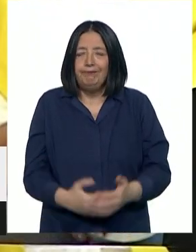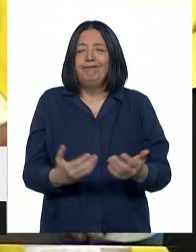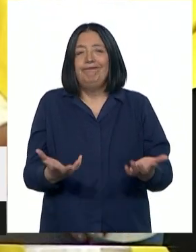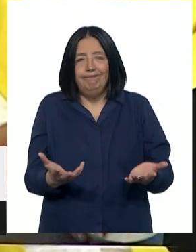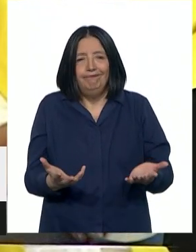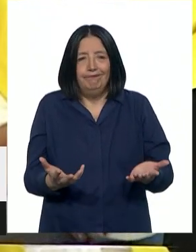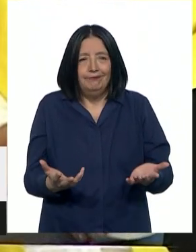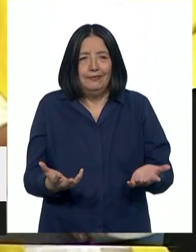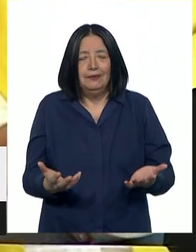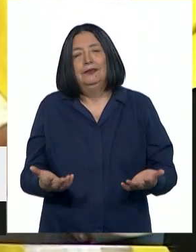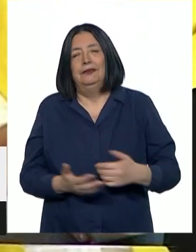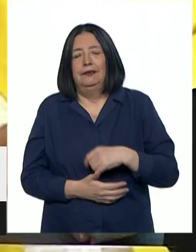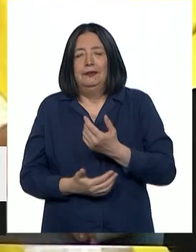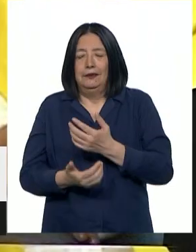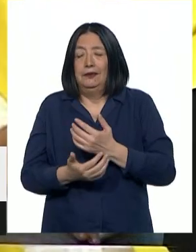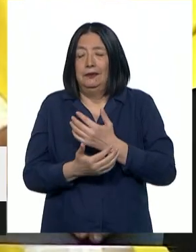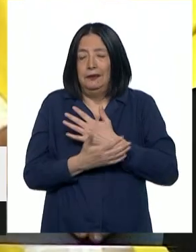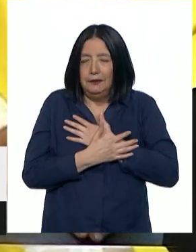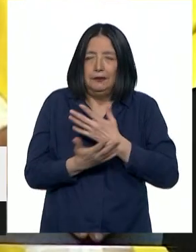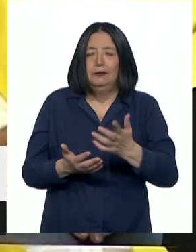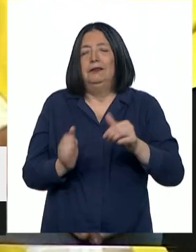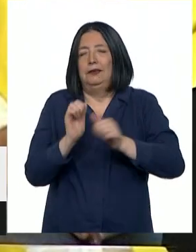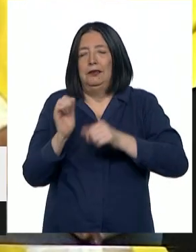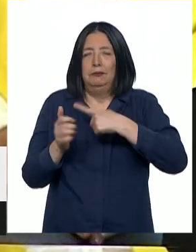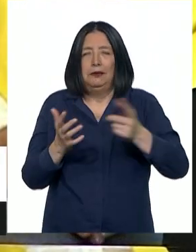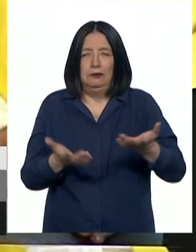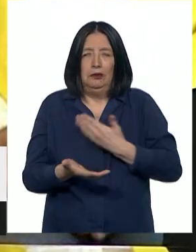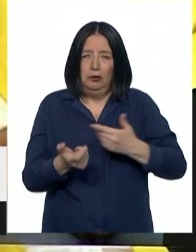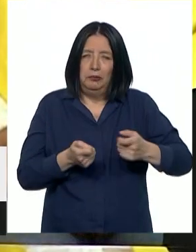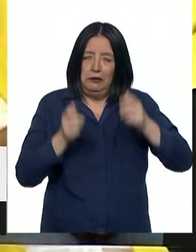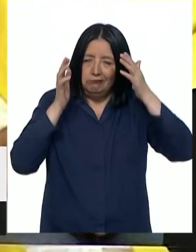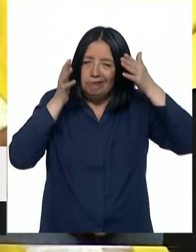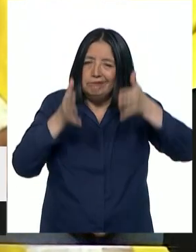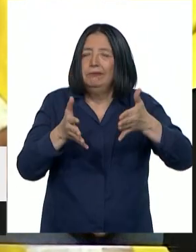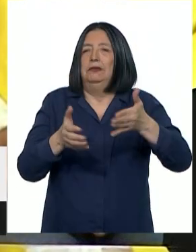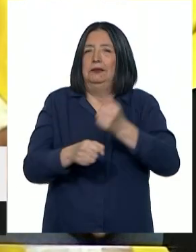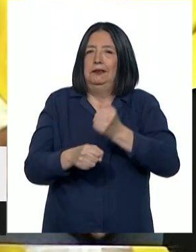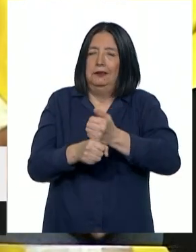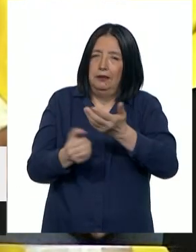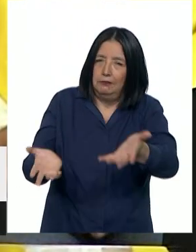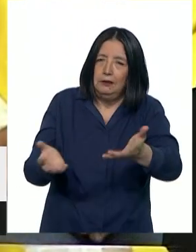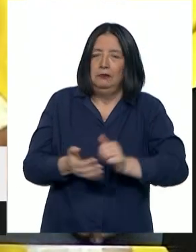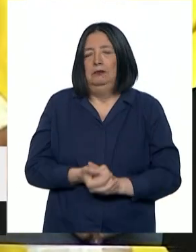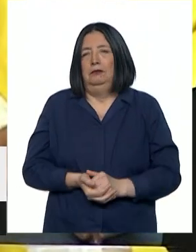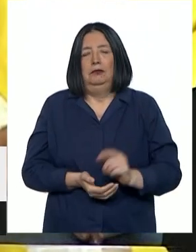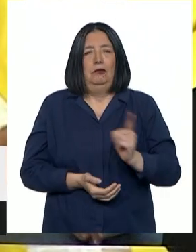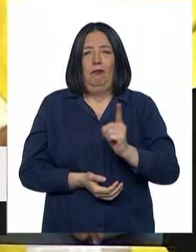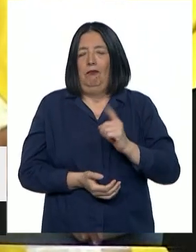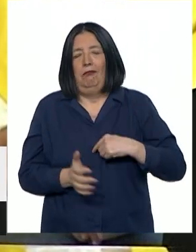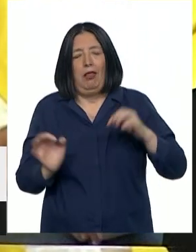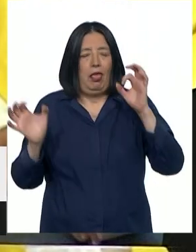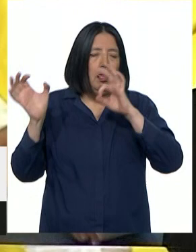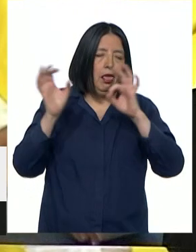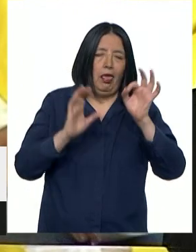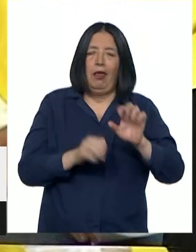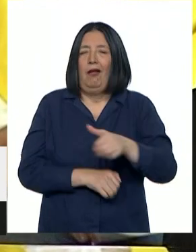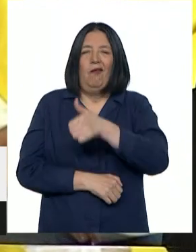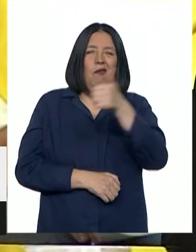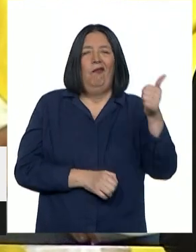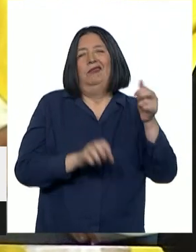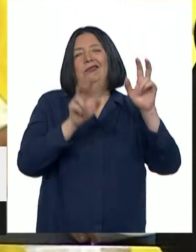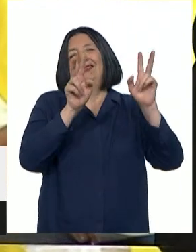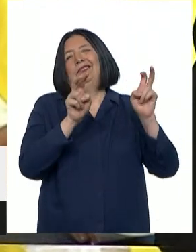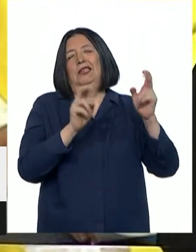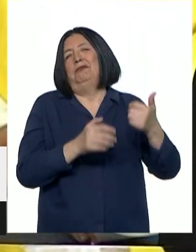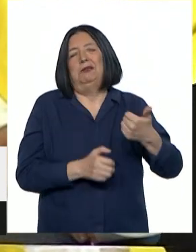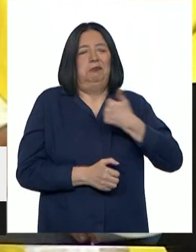Es en eso, queridos hermanos, que este gobierno se está enfocando. No nos estamos distrayendo con otros asuntos de